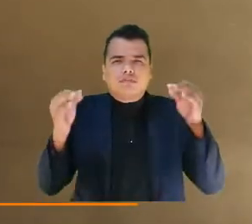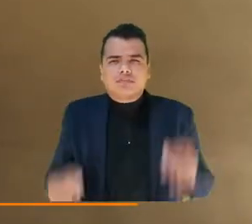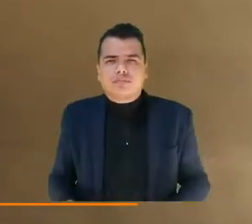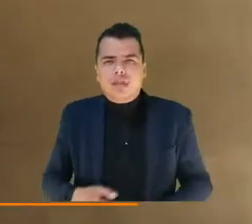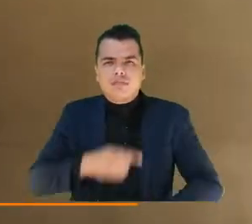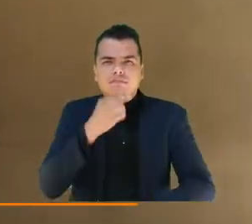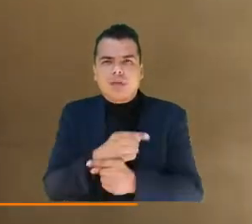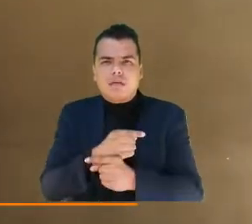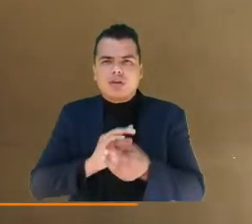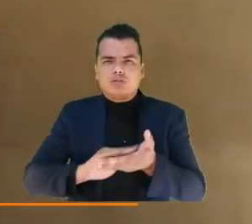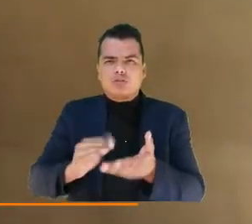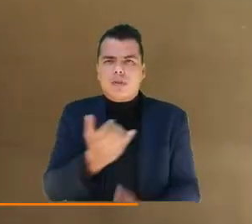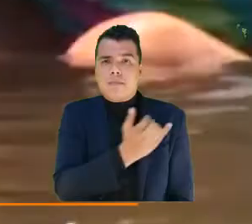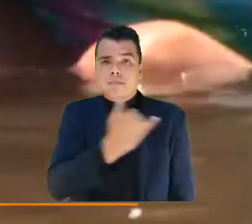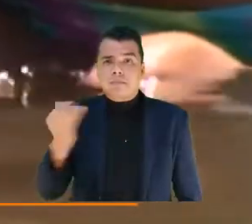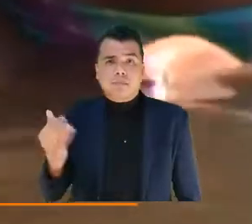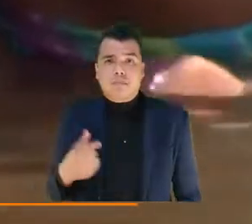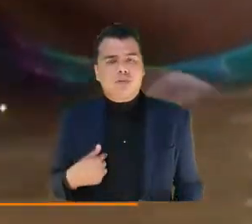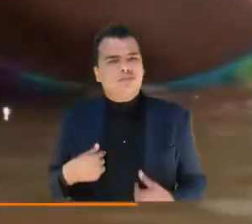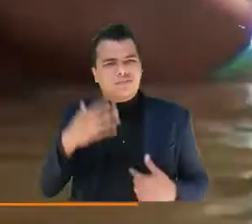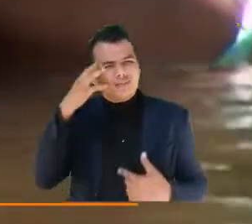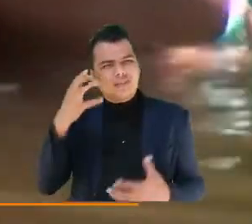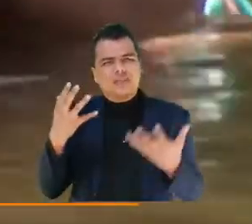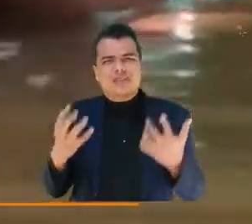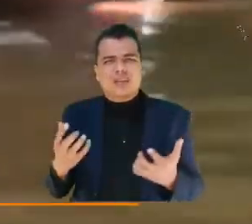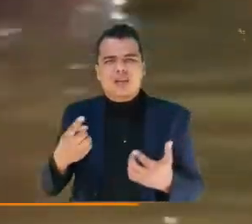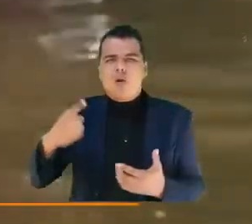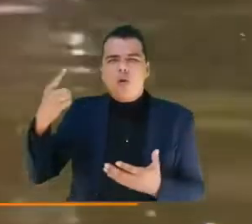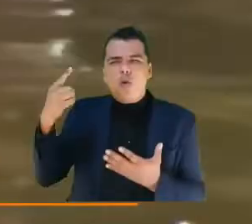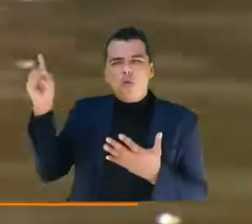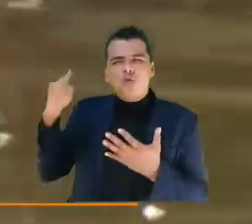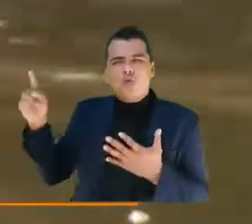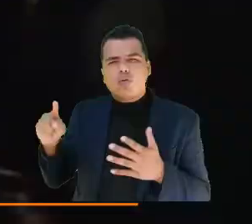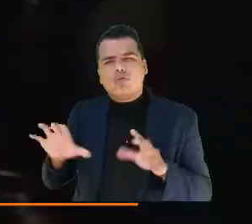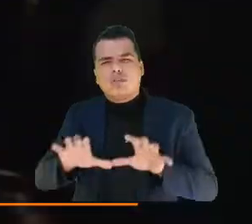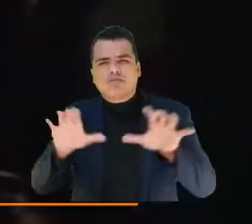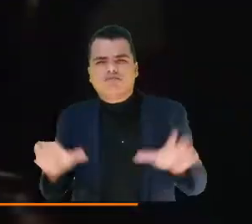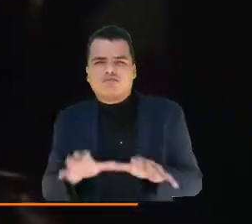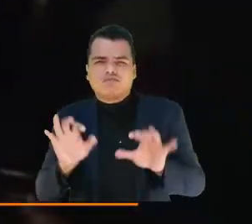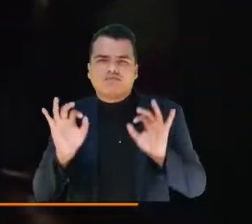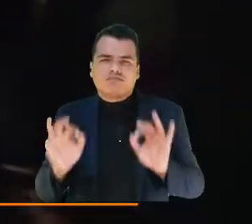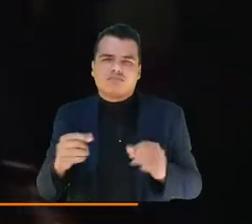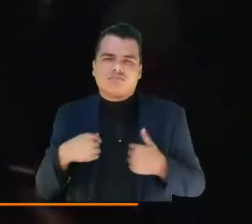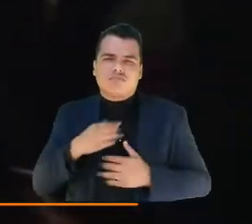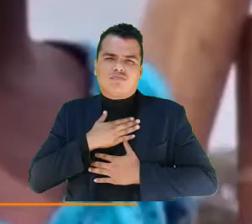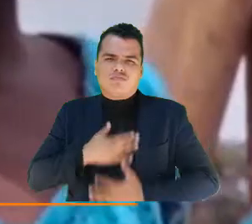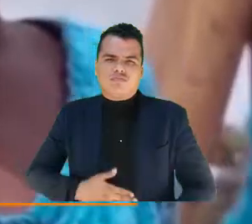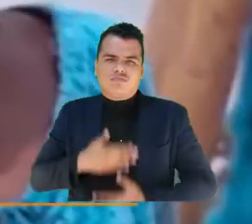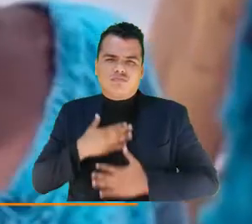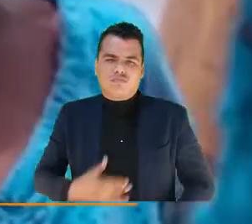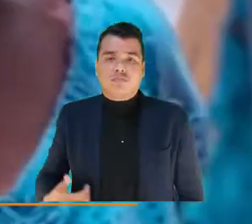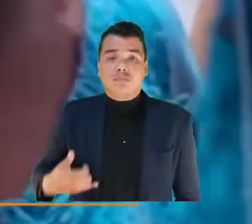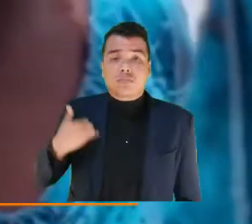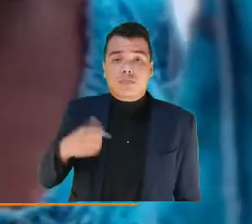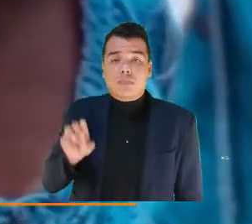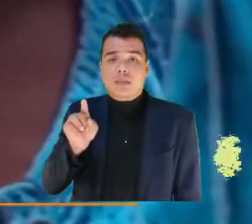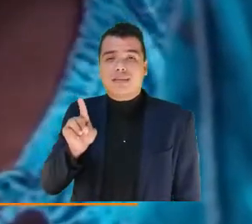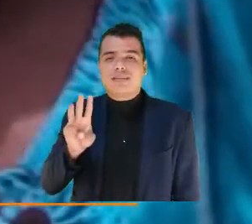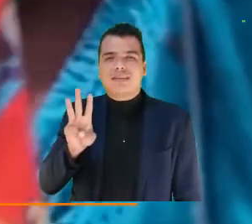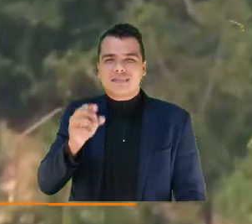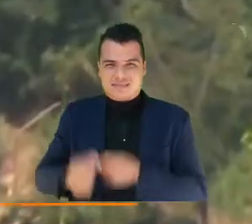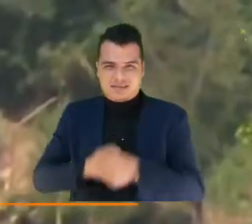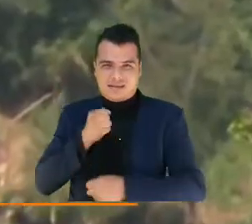no, pues como todos los jóvenes yo quería estar en otros lugares, divirtiéndome, pasando tranquila. A mis 13 años